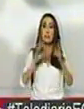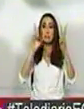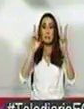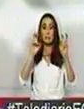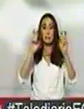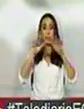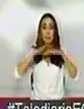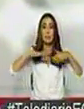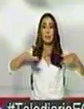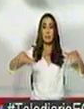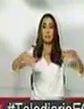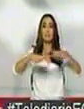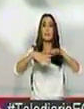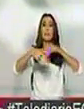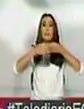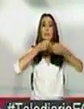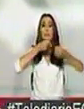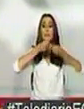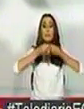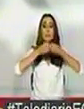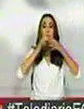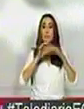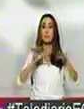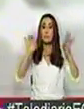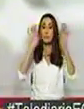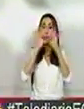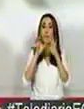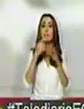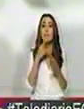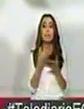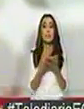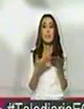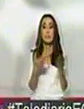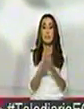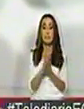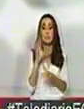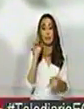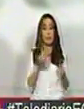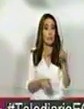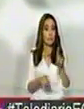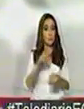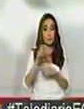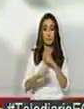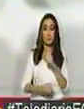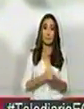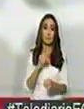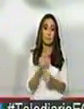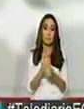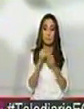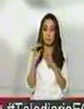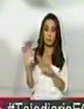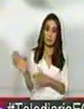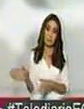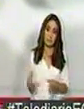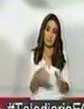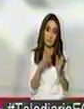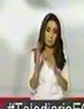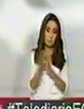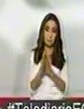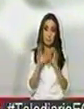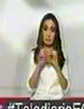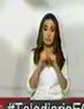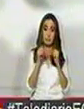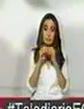abordando en esta entrevista, es importante tener en cuenta que después de varios años de lucha por parte de las organizaciones